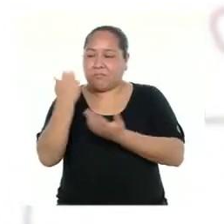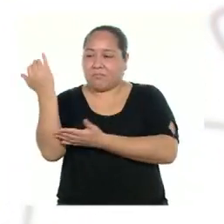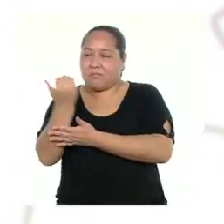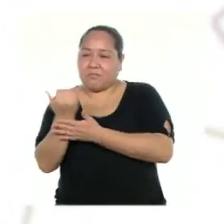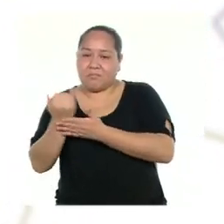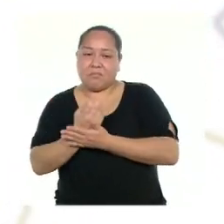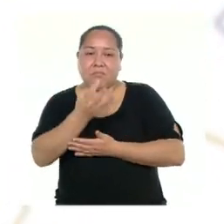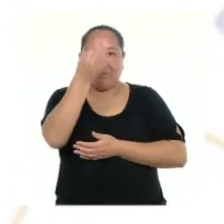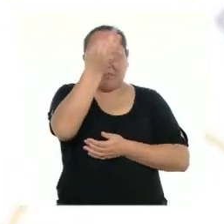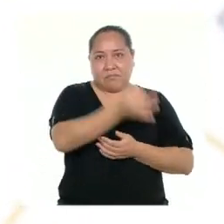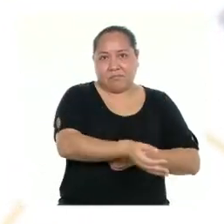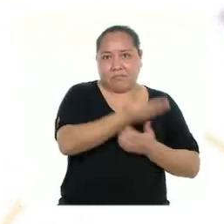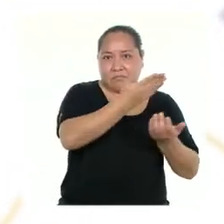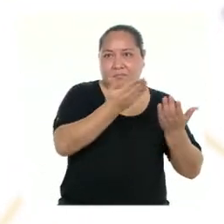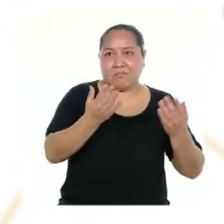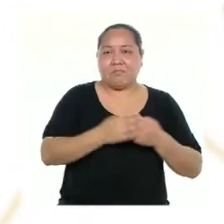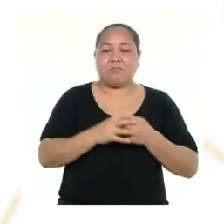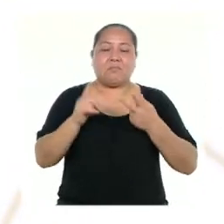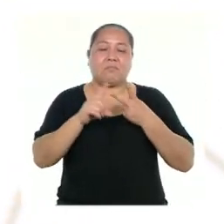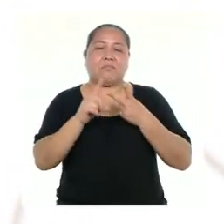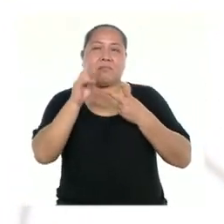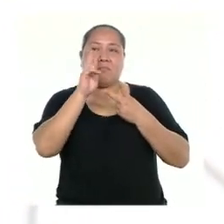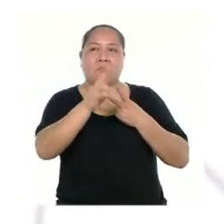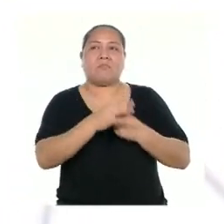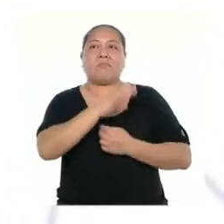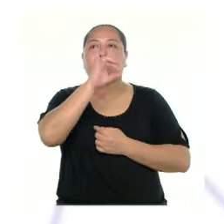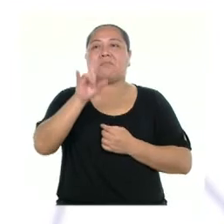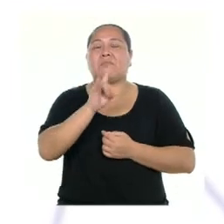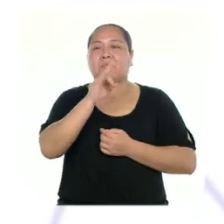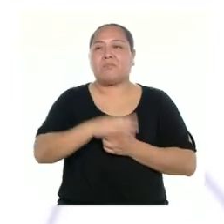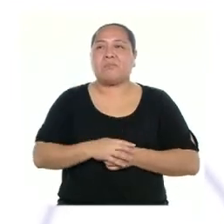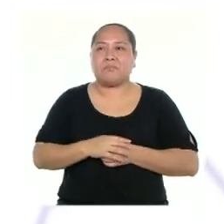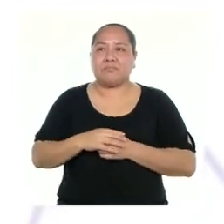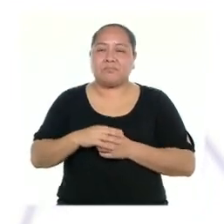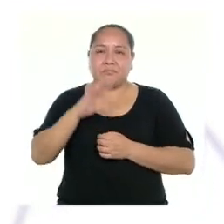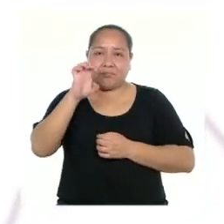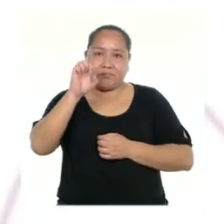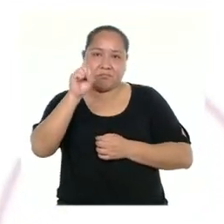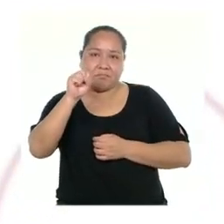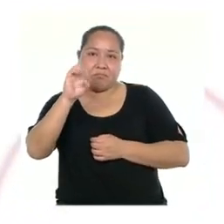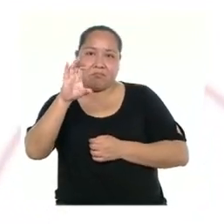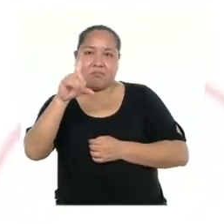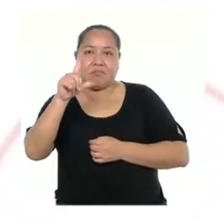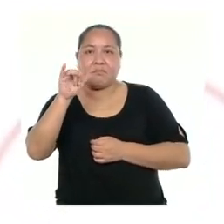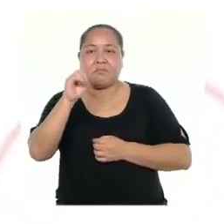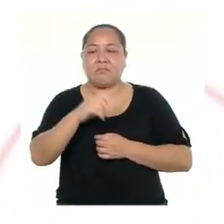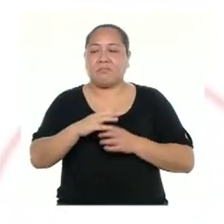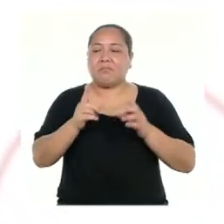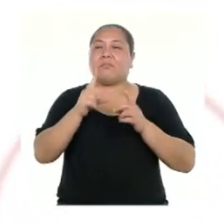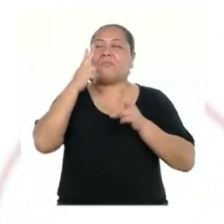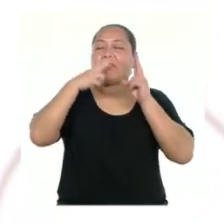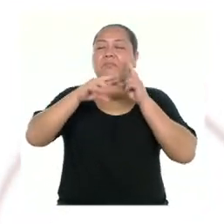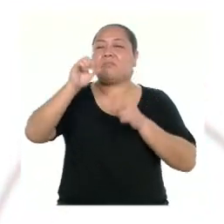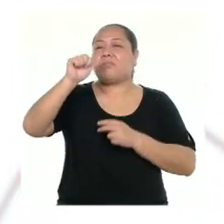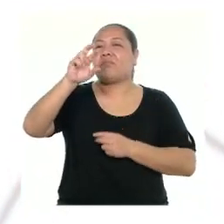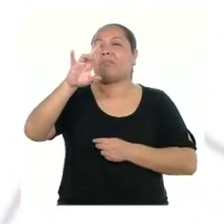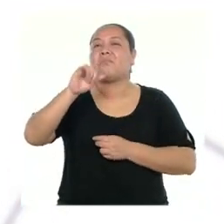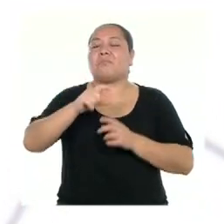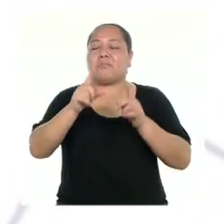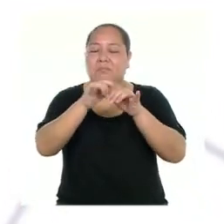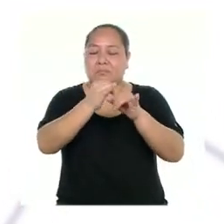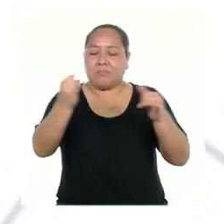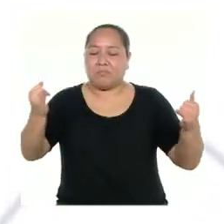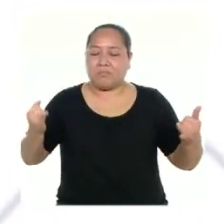medidas reales. 2. Utilizamos escalas para calcular el área real de cuadrados en un